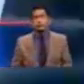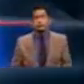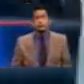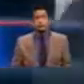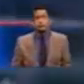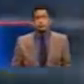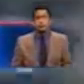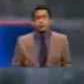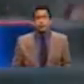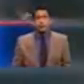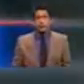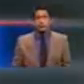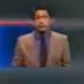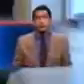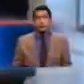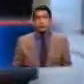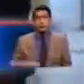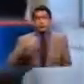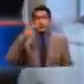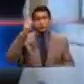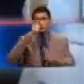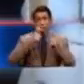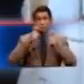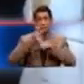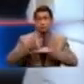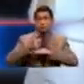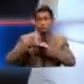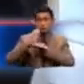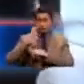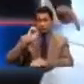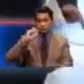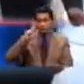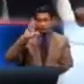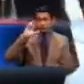igual forma actuó horas antes el fiscal Carlos Alarcón